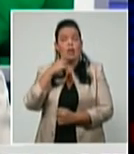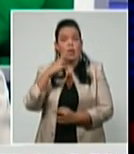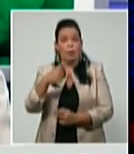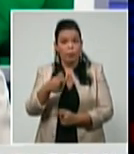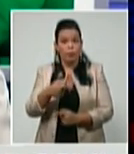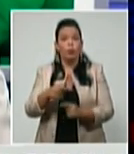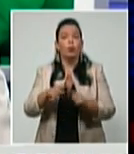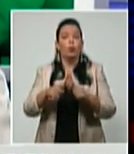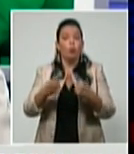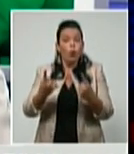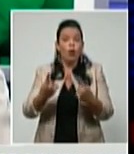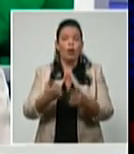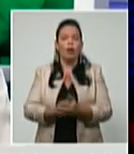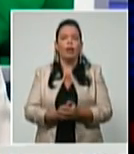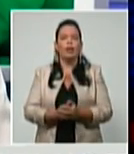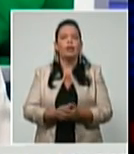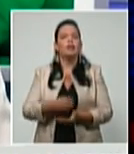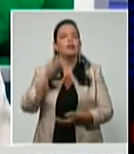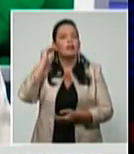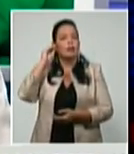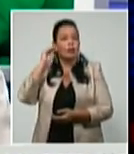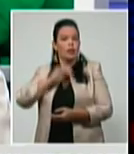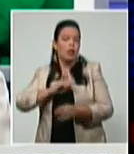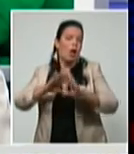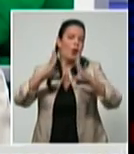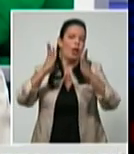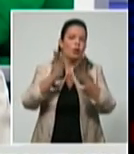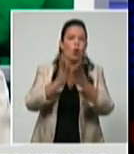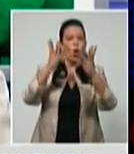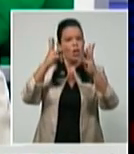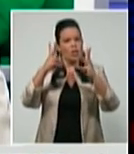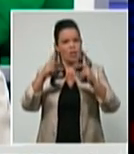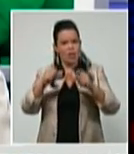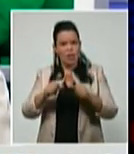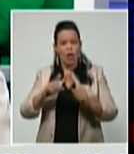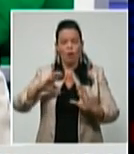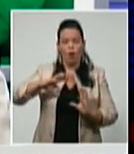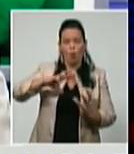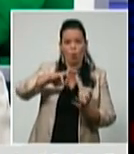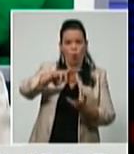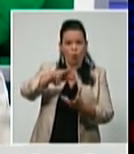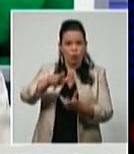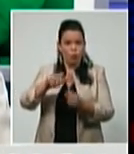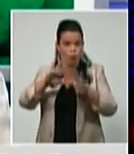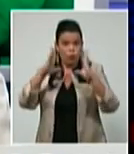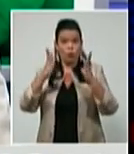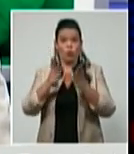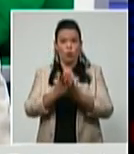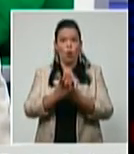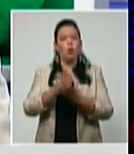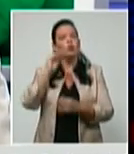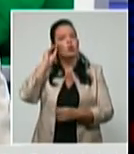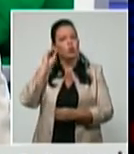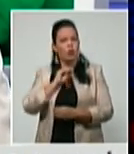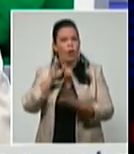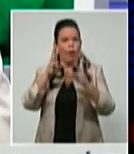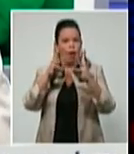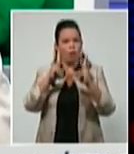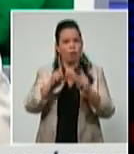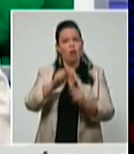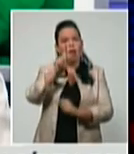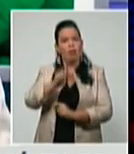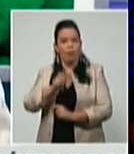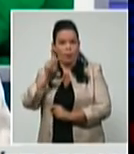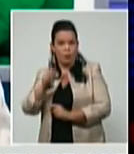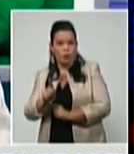porque además con los datos del mundo y con el número de casos que se han